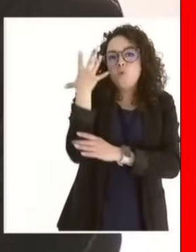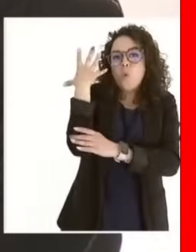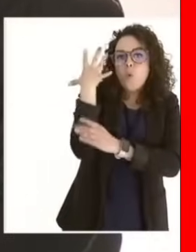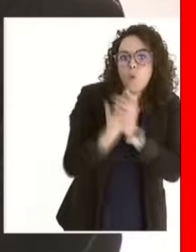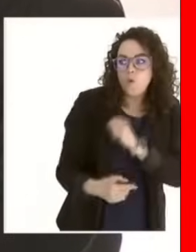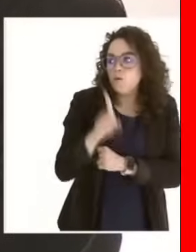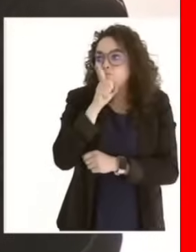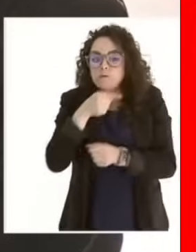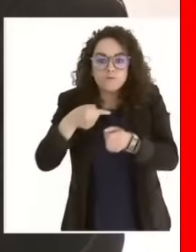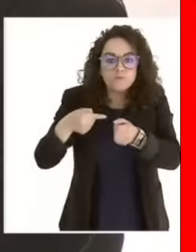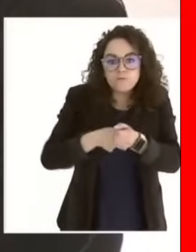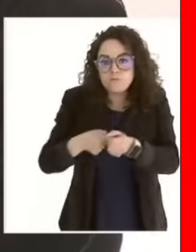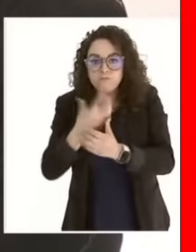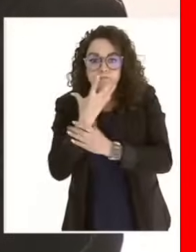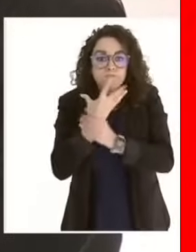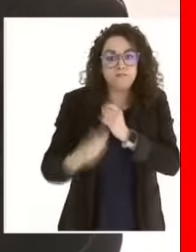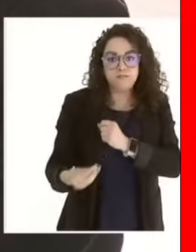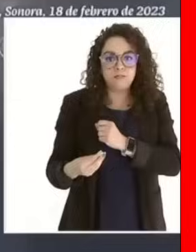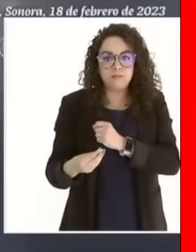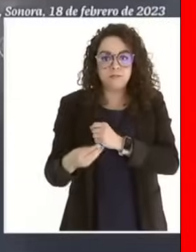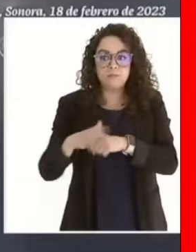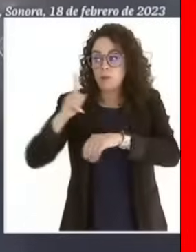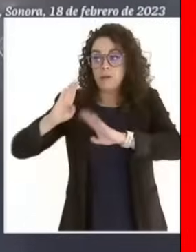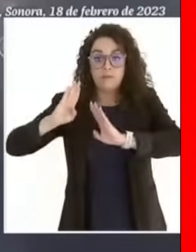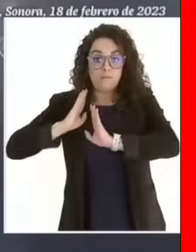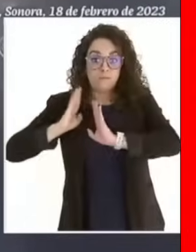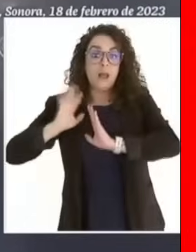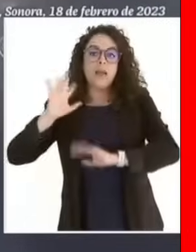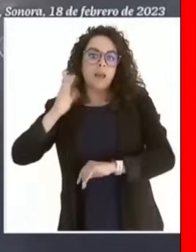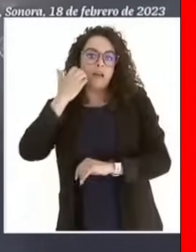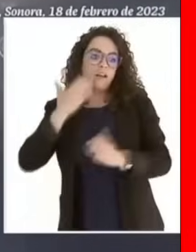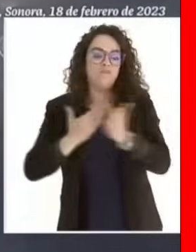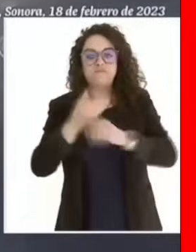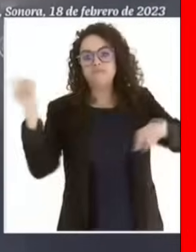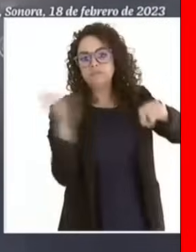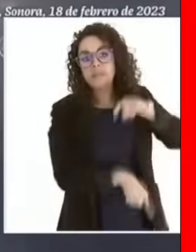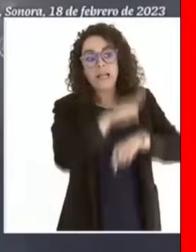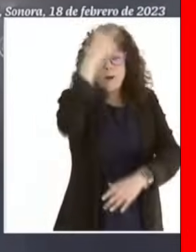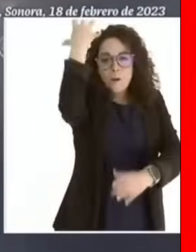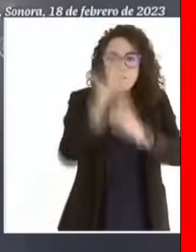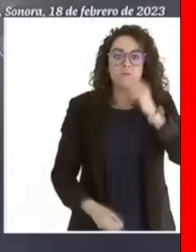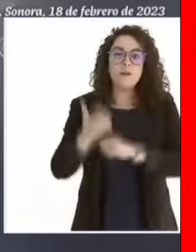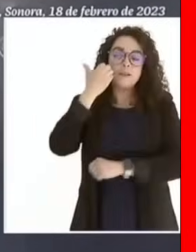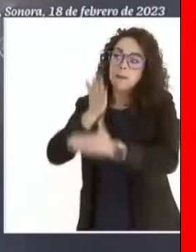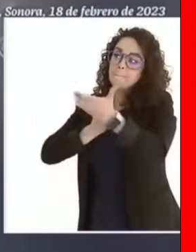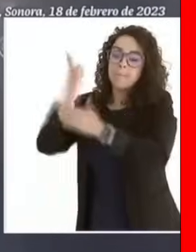ya le habían dado un golpe de estado los militares iba hacia Veracruz